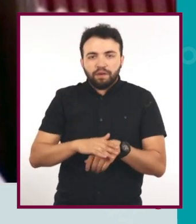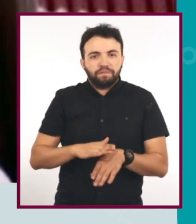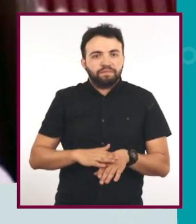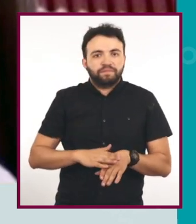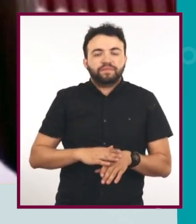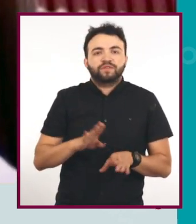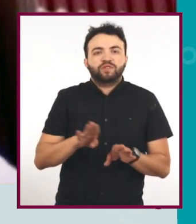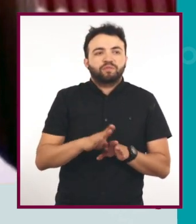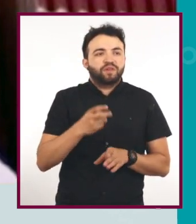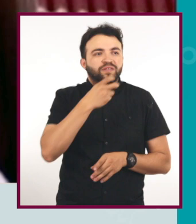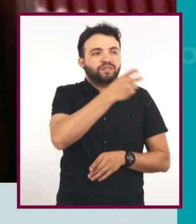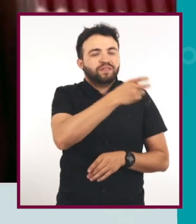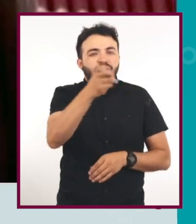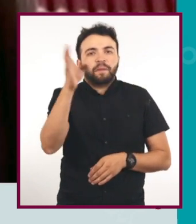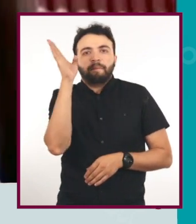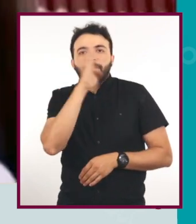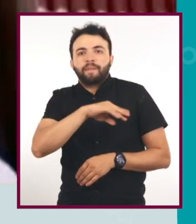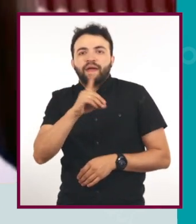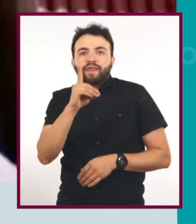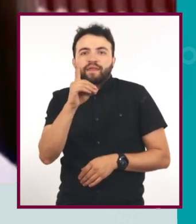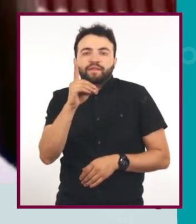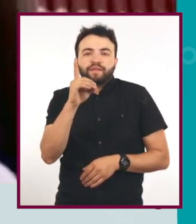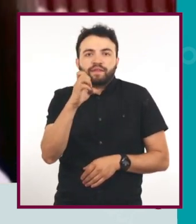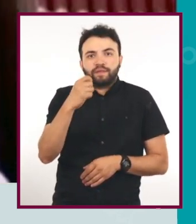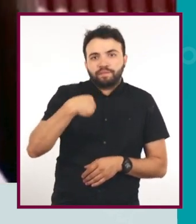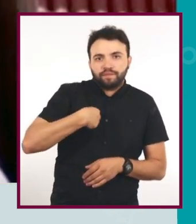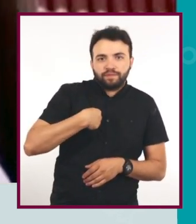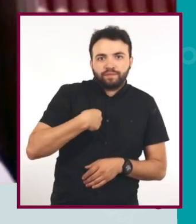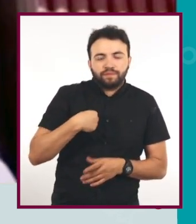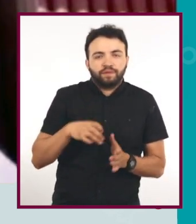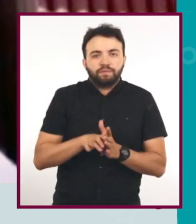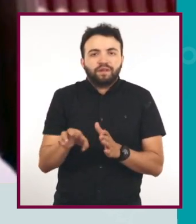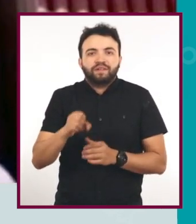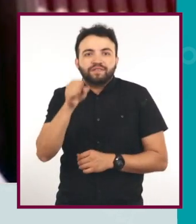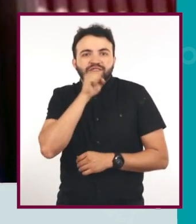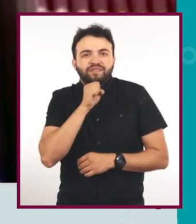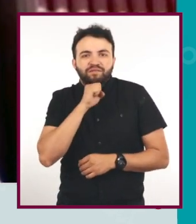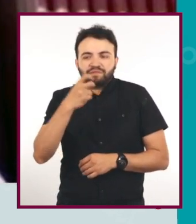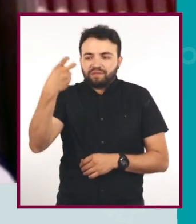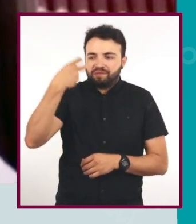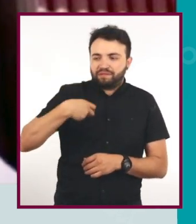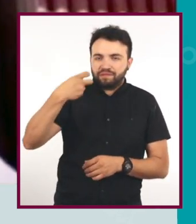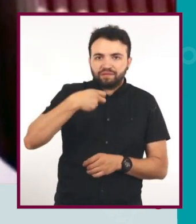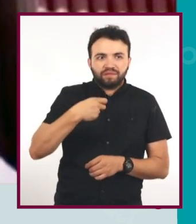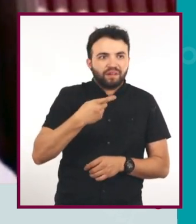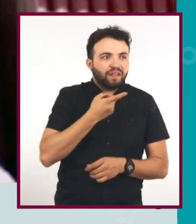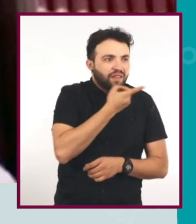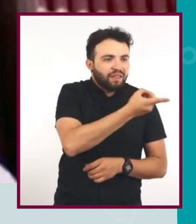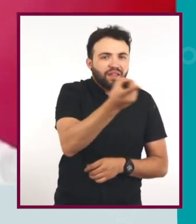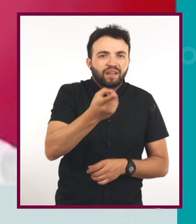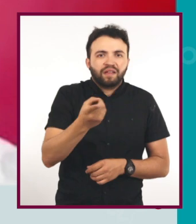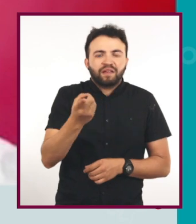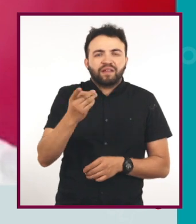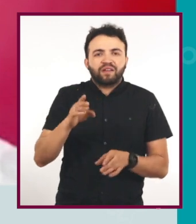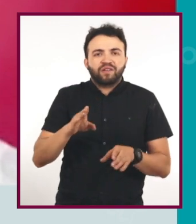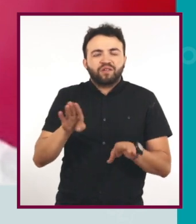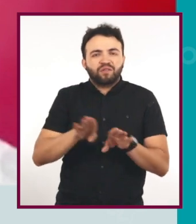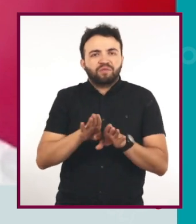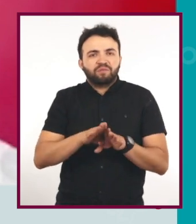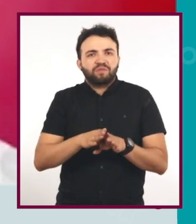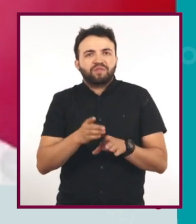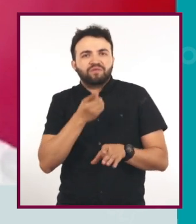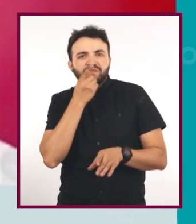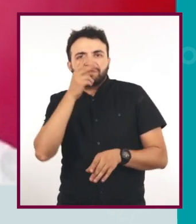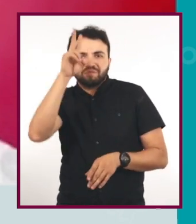generando chismes, cualquier cosa que se pudiera acercar a un chisme, lo inventaba, lo creaba para hacerme ver mal. Traicionó